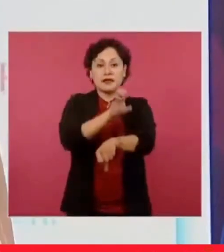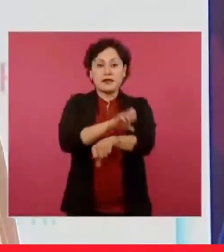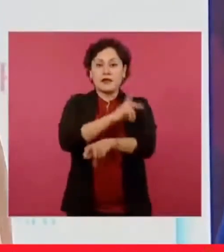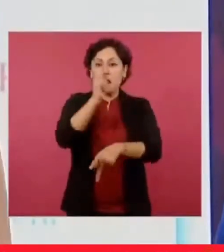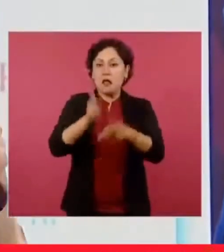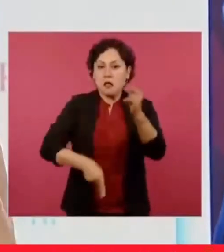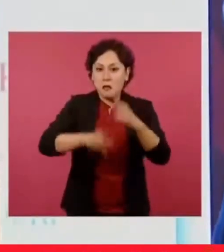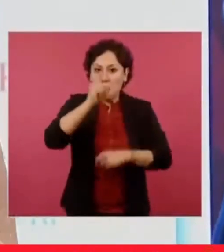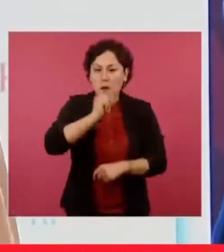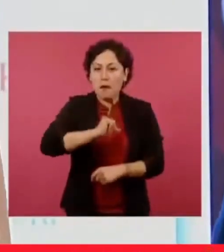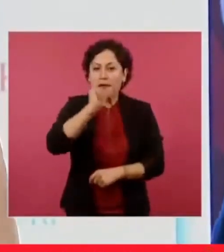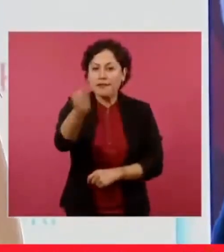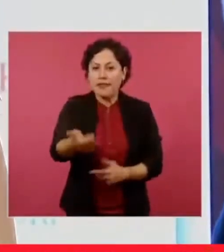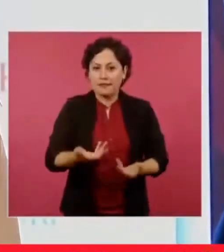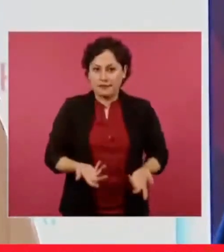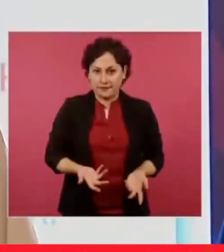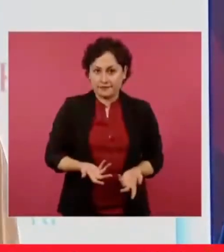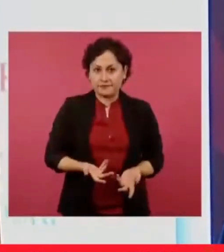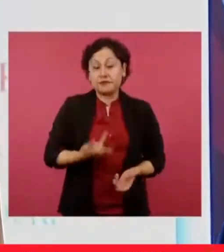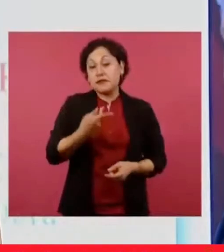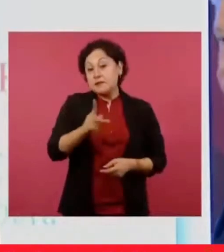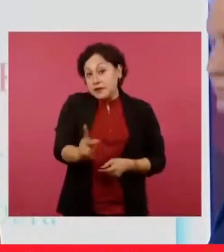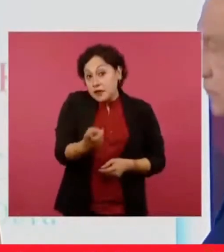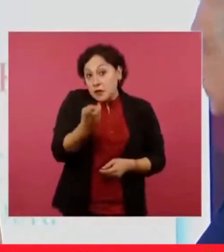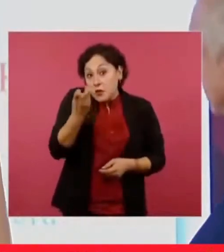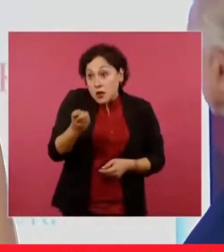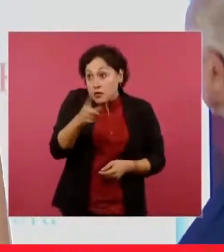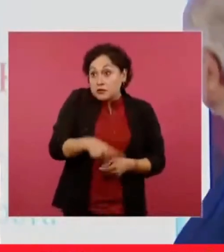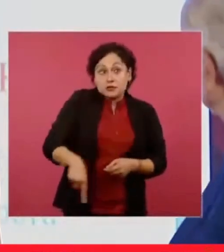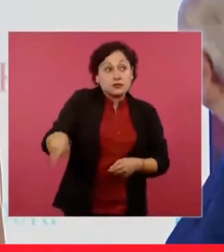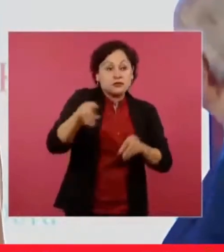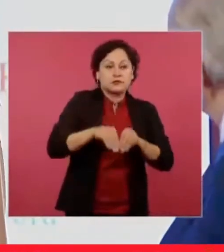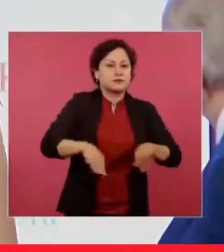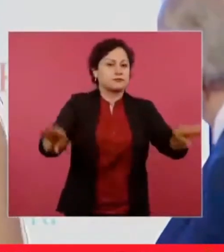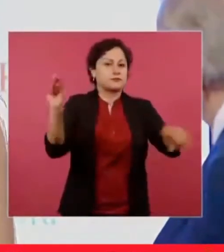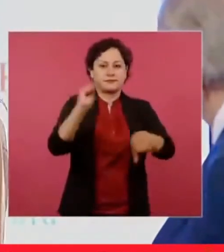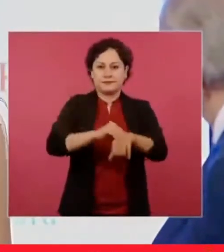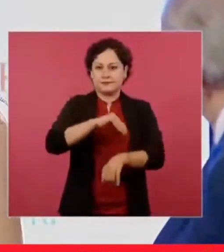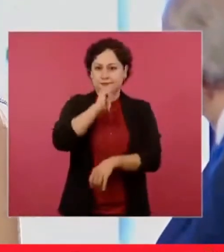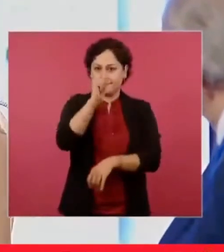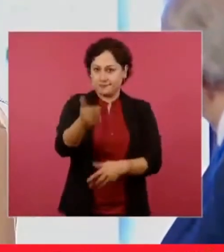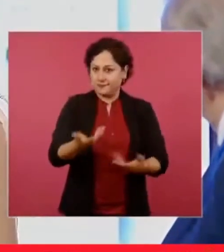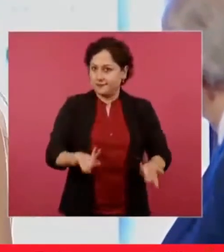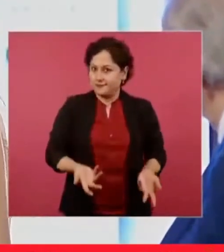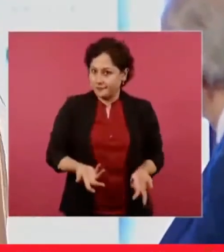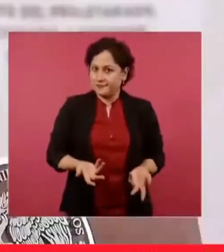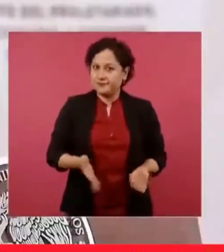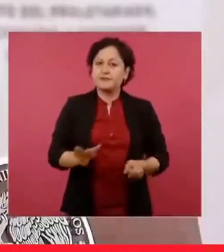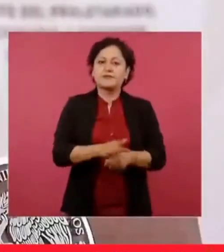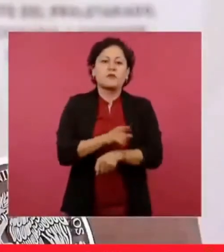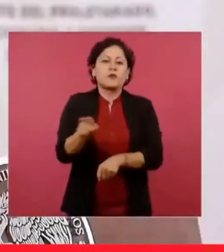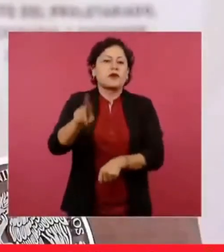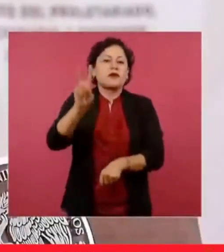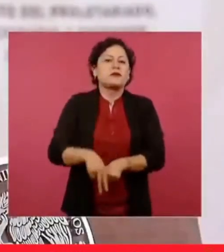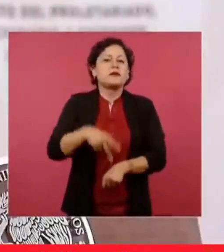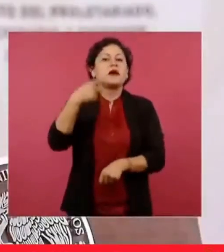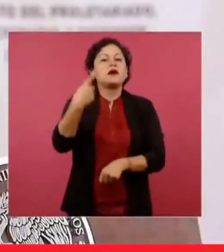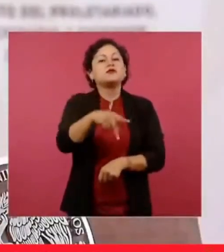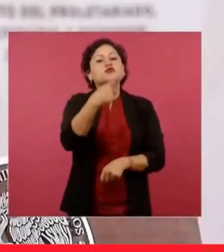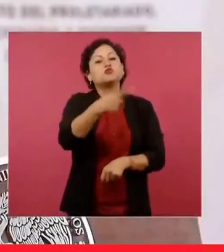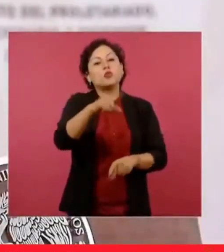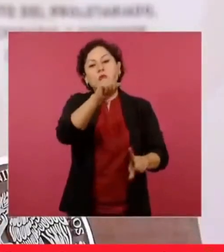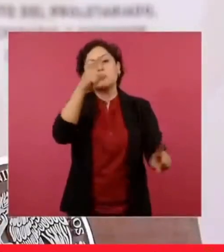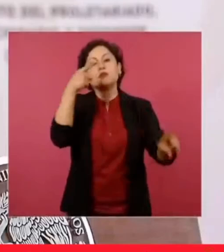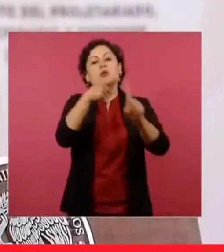realidad no será reconocida por los medios que están en plena campaña para desprestigiar la administración del presidente